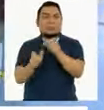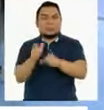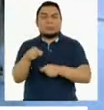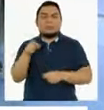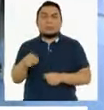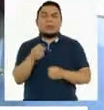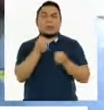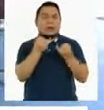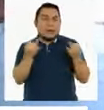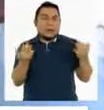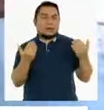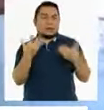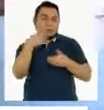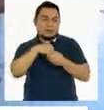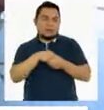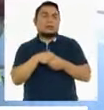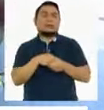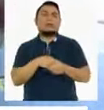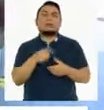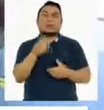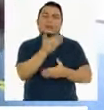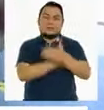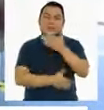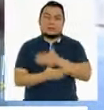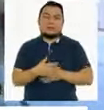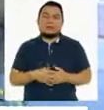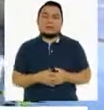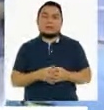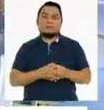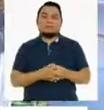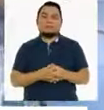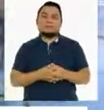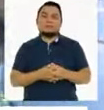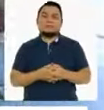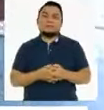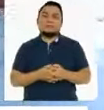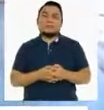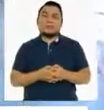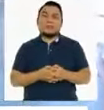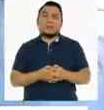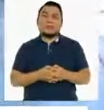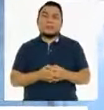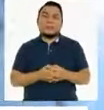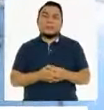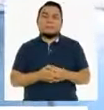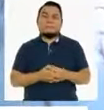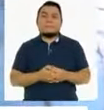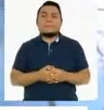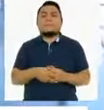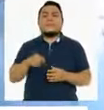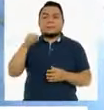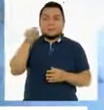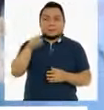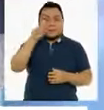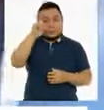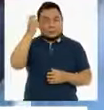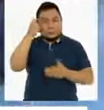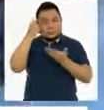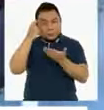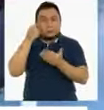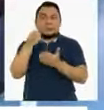las personas con algún grado o tipo de discapacidad. Con esta